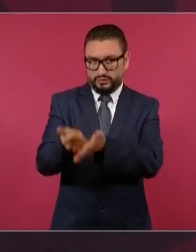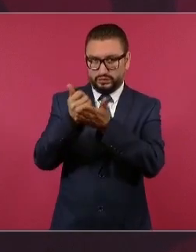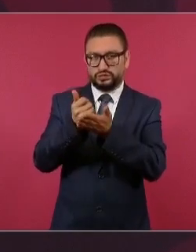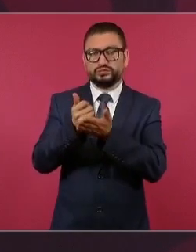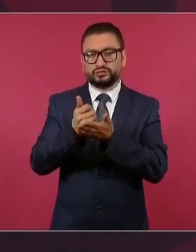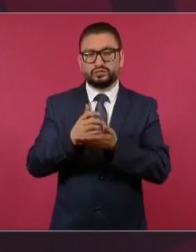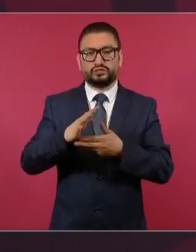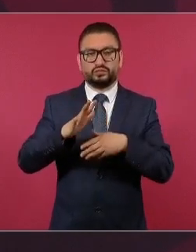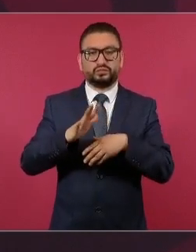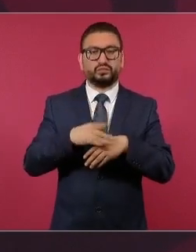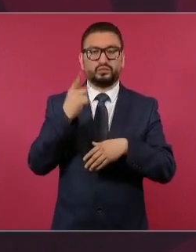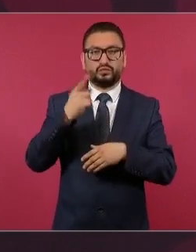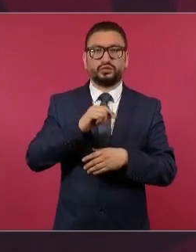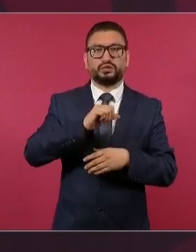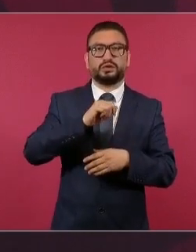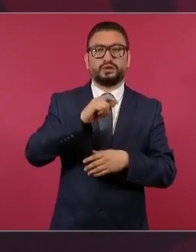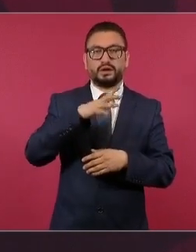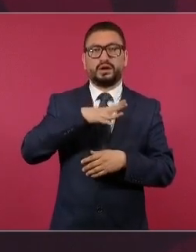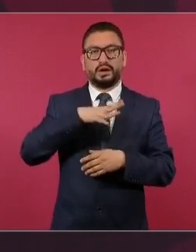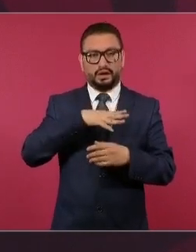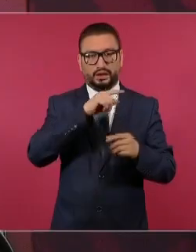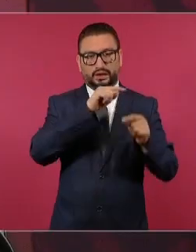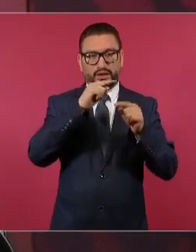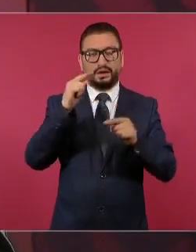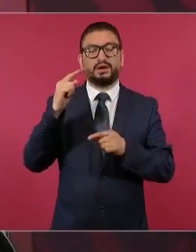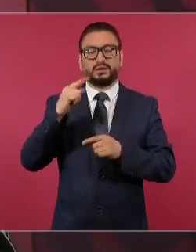porque hubieron presidentes sonorenses,